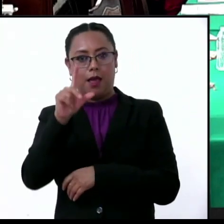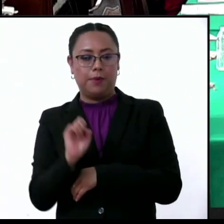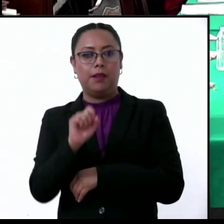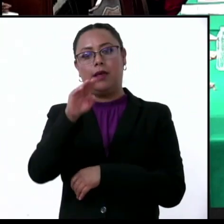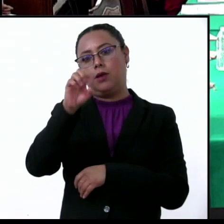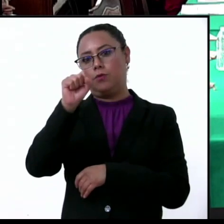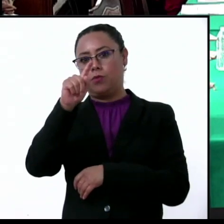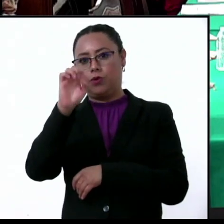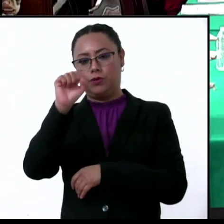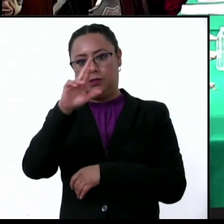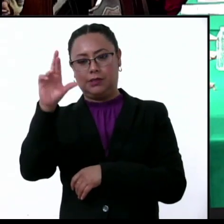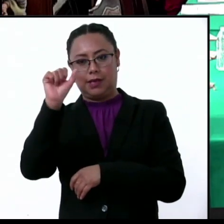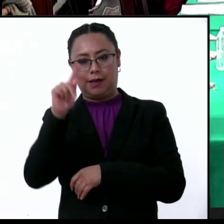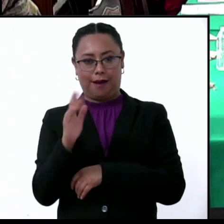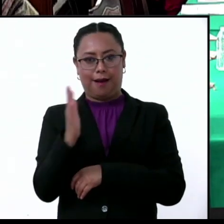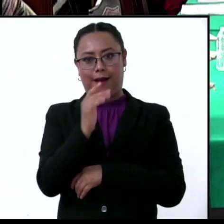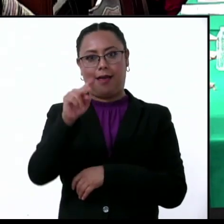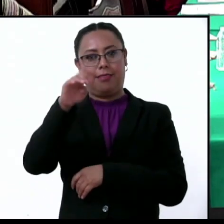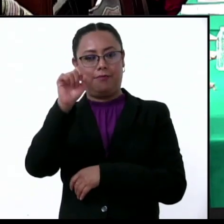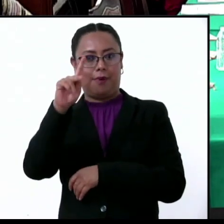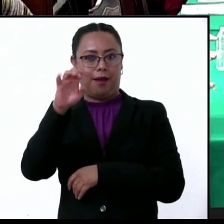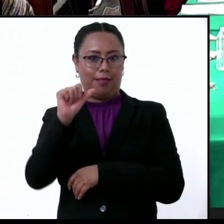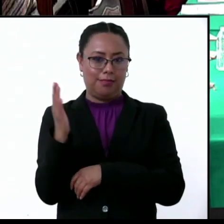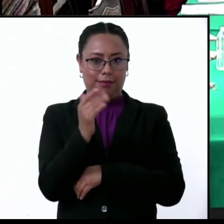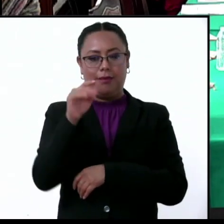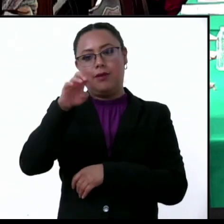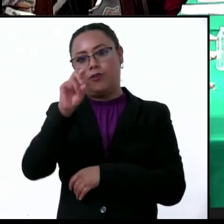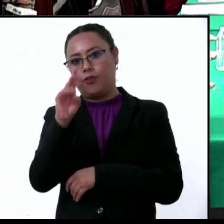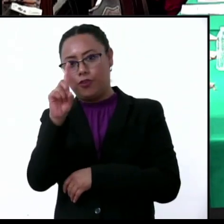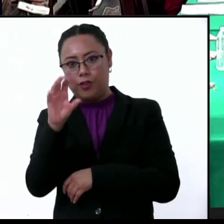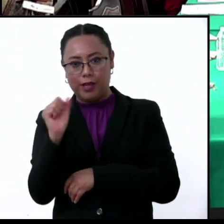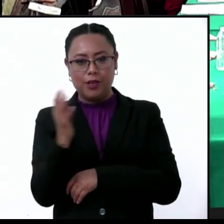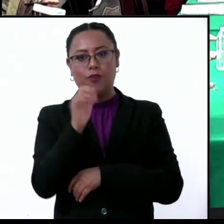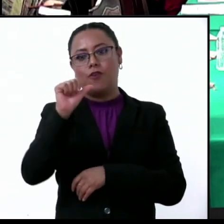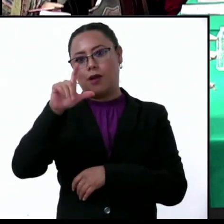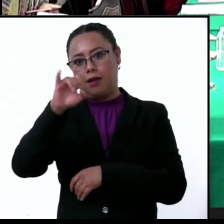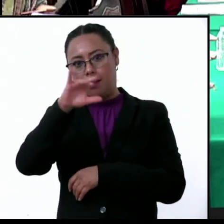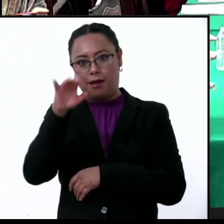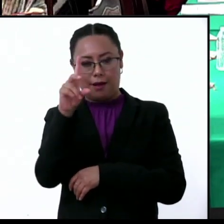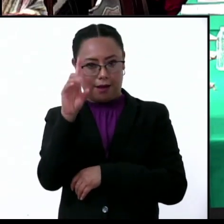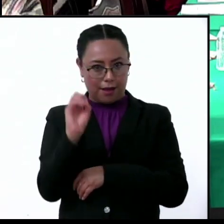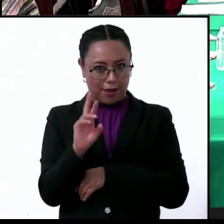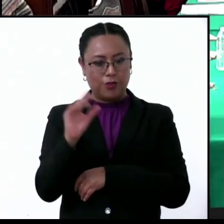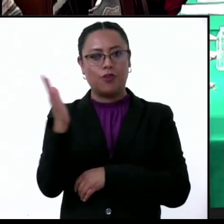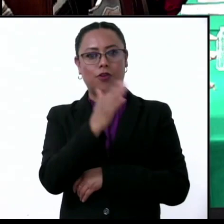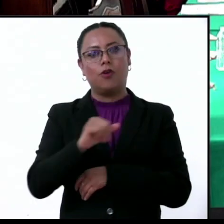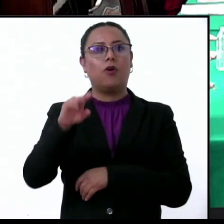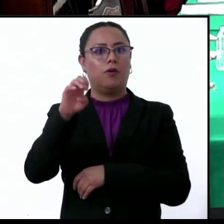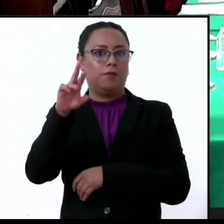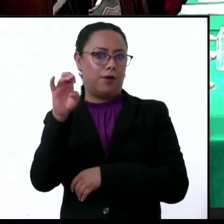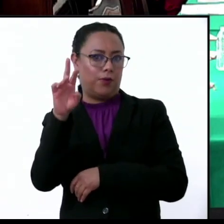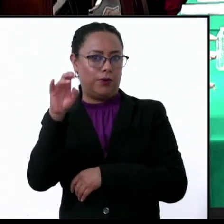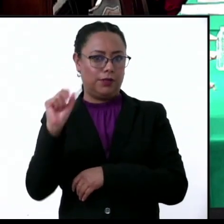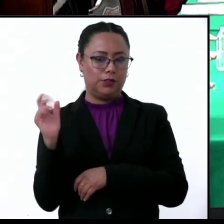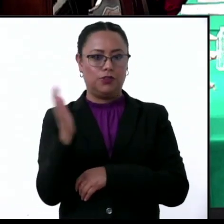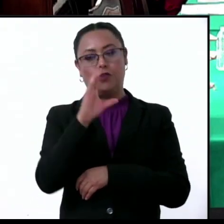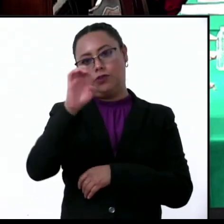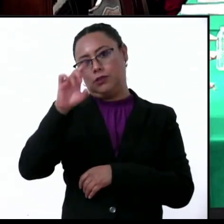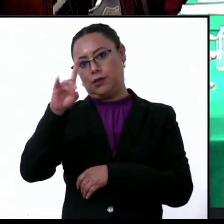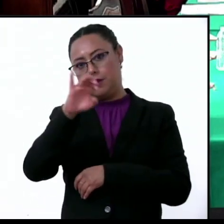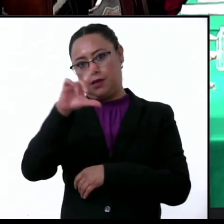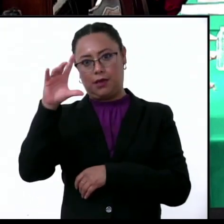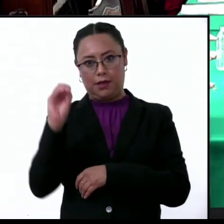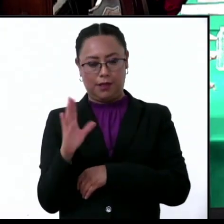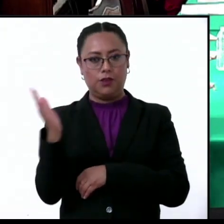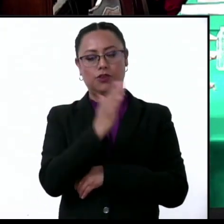Navarro, a Martín, a Rodrigo, a Paulina, a Eduardo, a Alejandro Fernández, a Alejandra Flores, a Ananía Paricio, a Yaneli Cedillo, al maestro